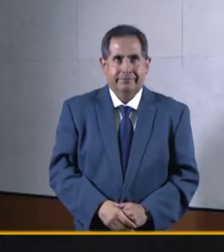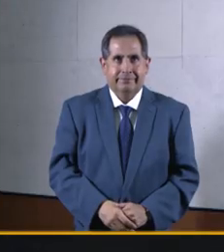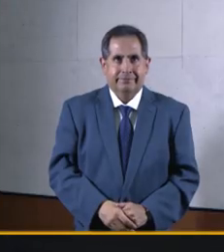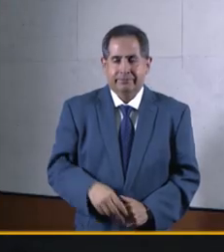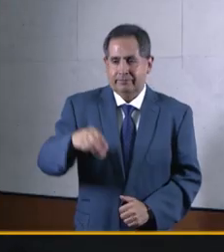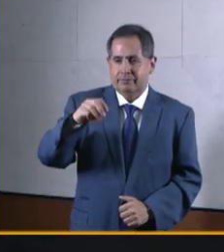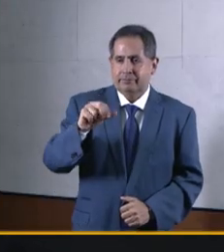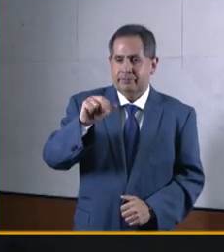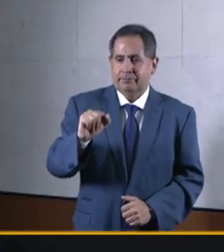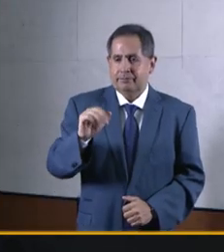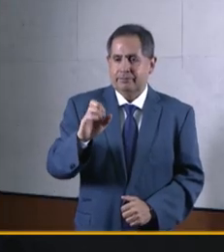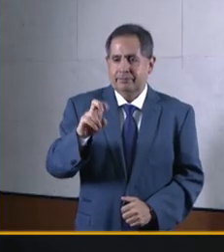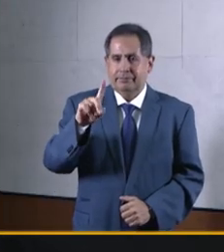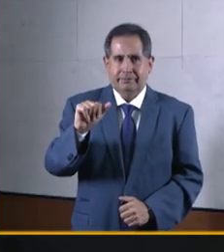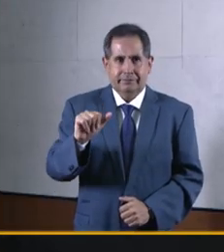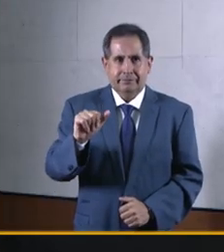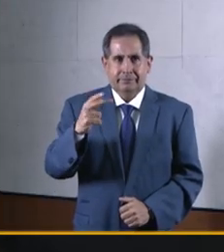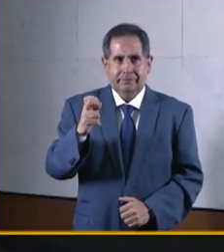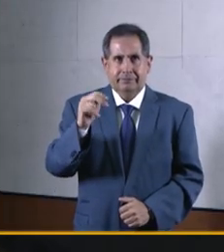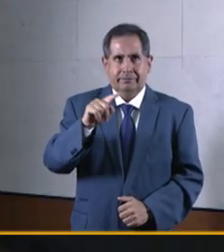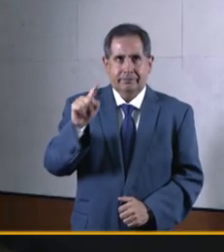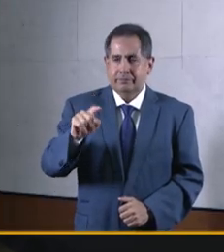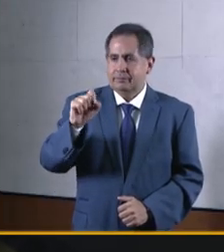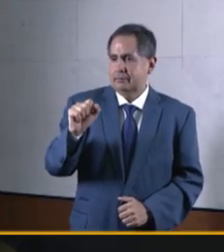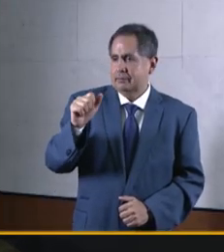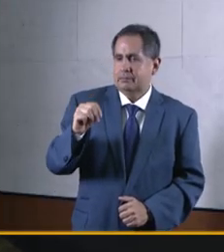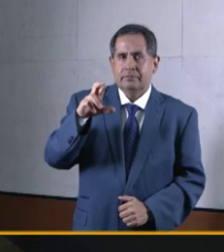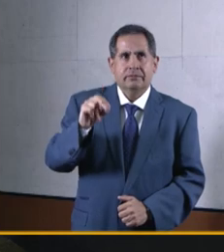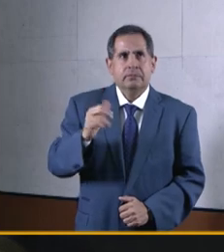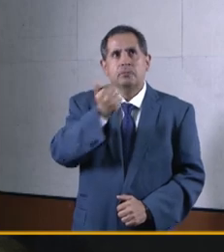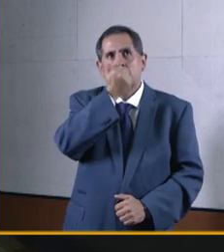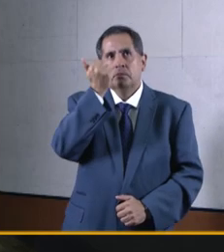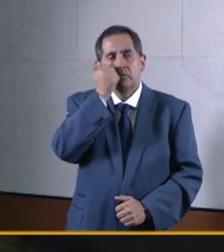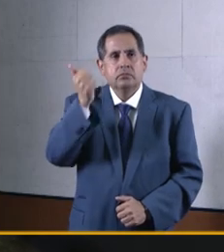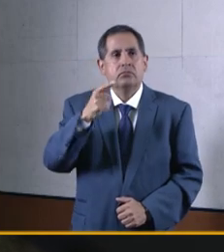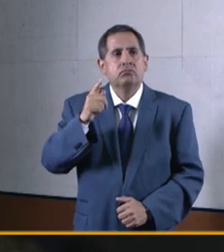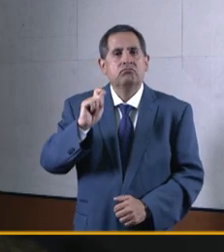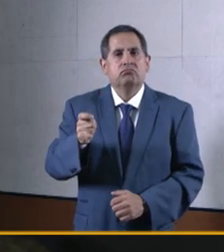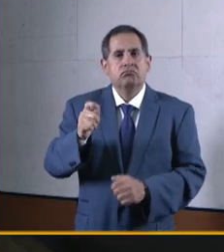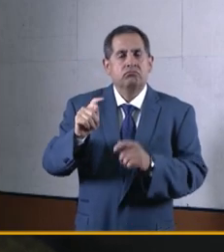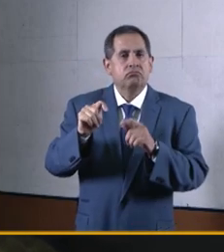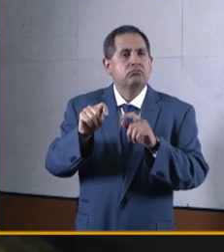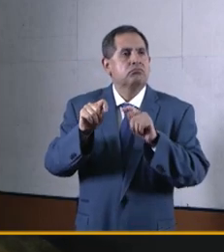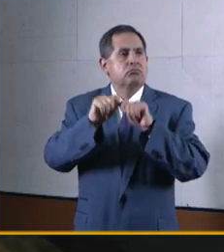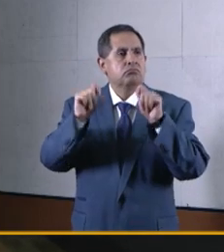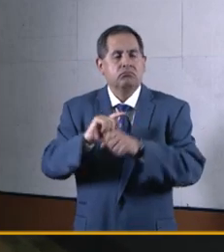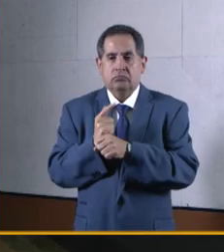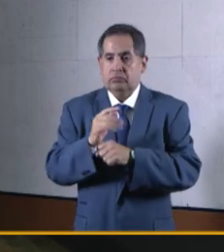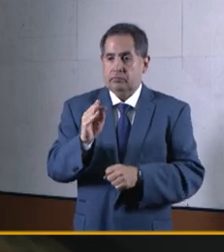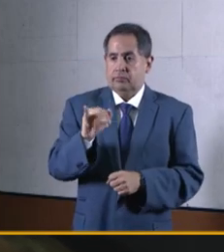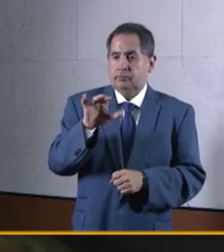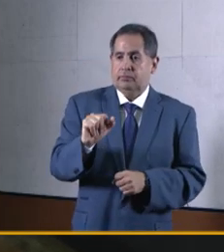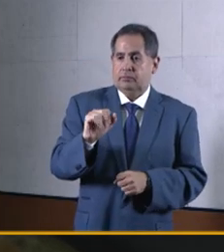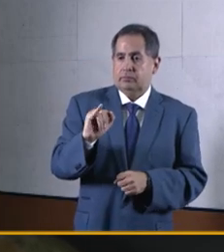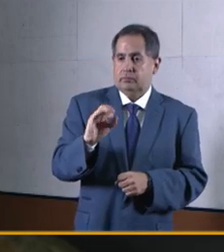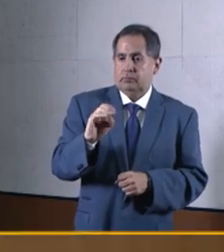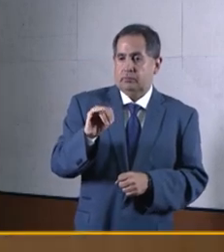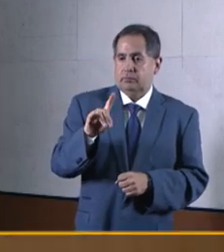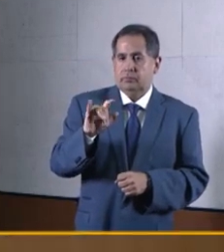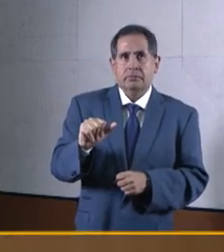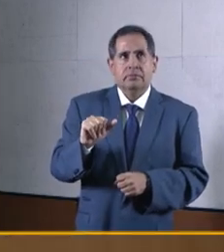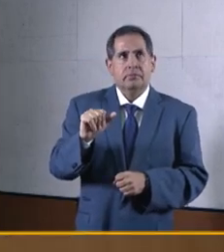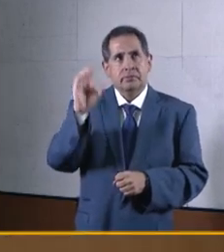maría fernanda hernández amaro alumna de la licenciatura en física biomédica de la facultad